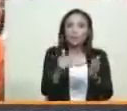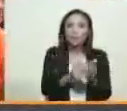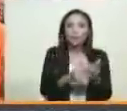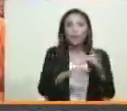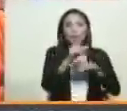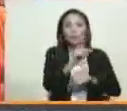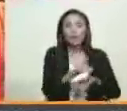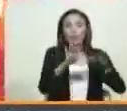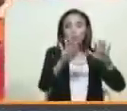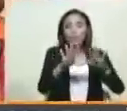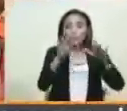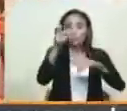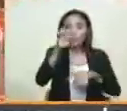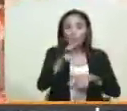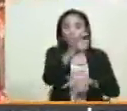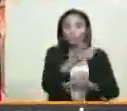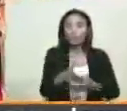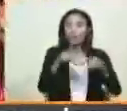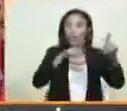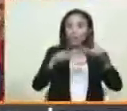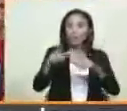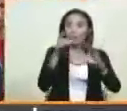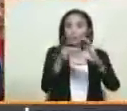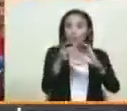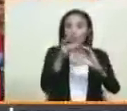115.199 compatriotas.